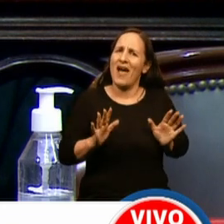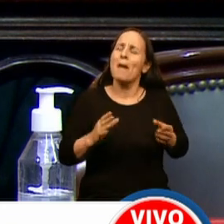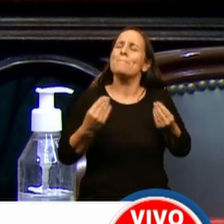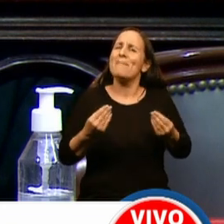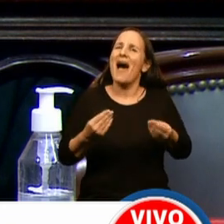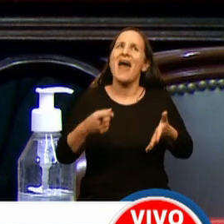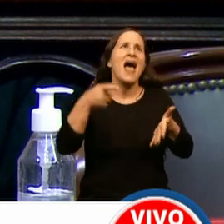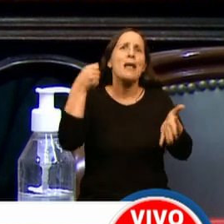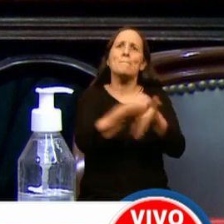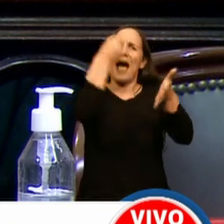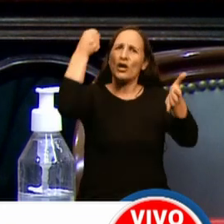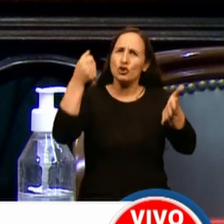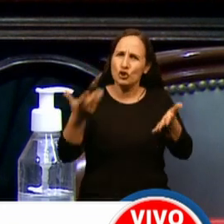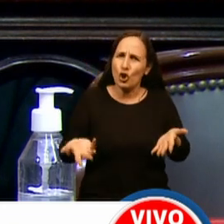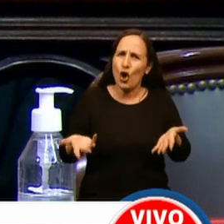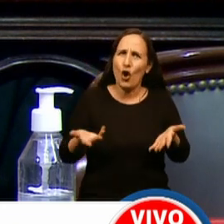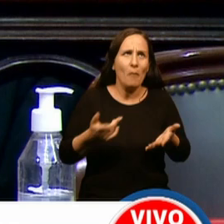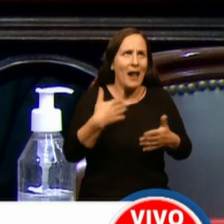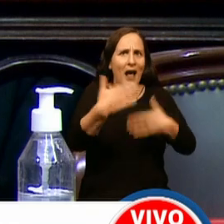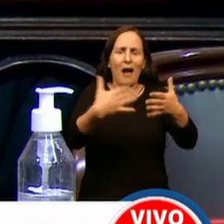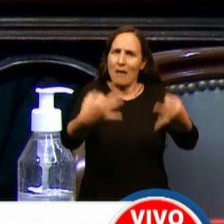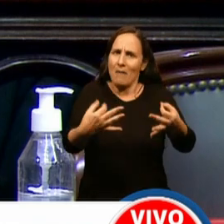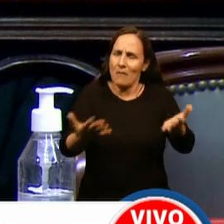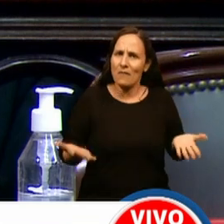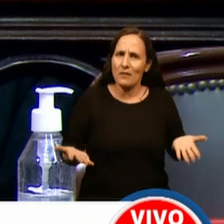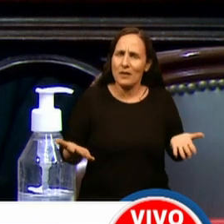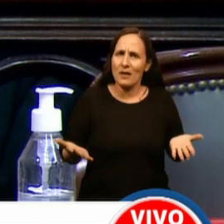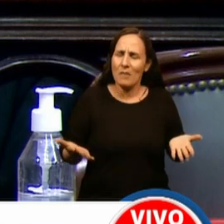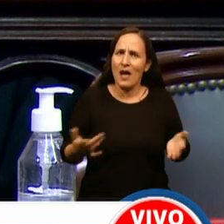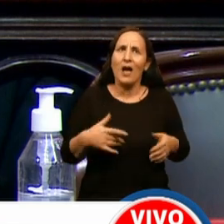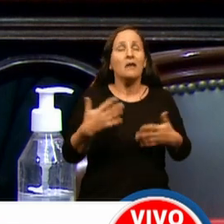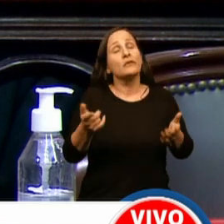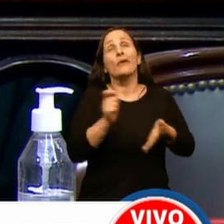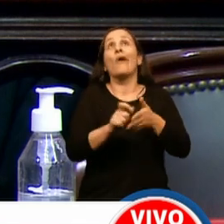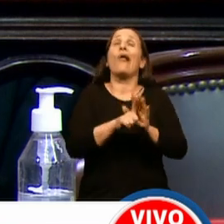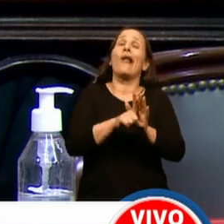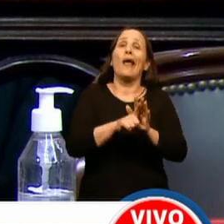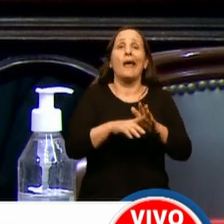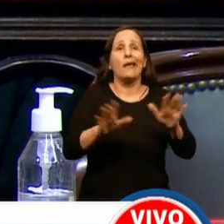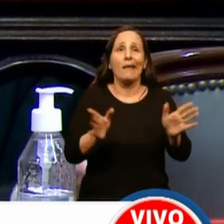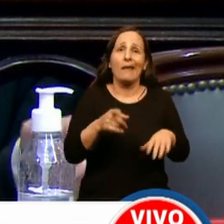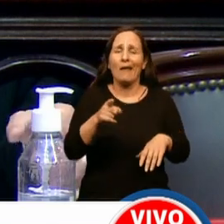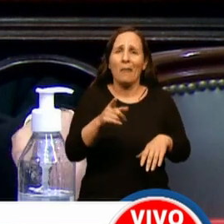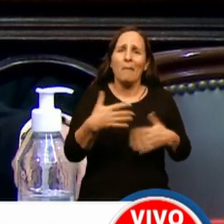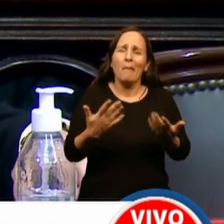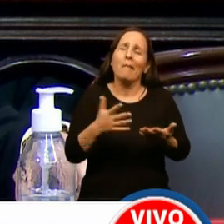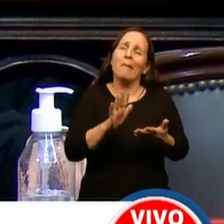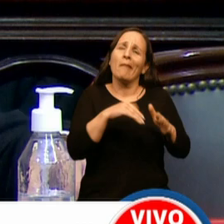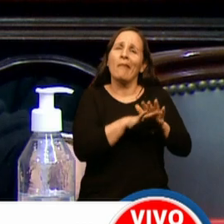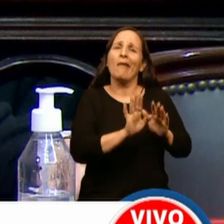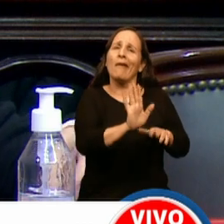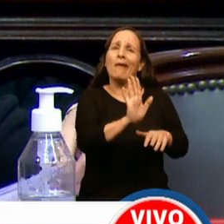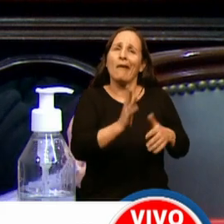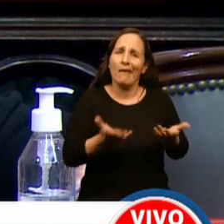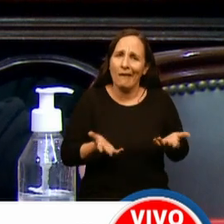impacto y que puedan ser efectivas si no haremos una ley más que queda ahí en el ostracismo que